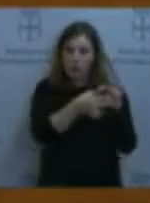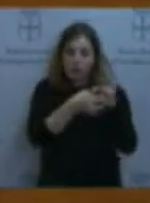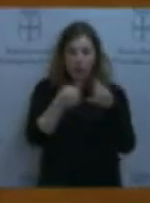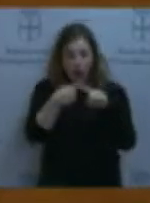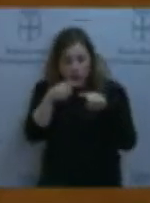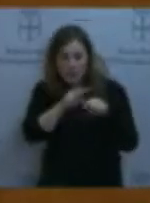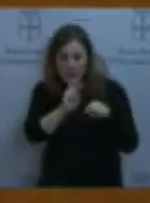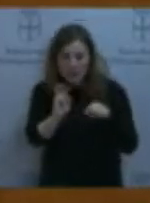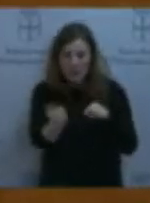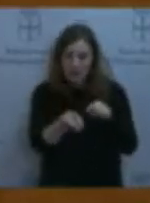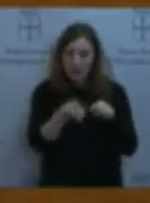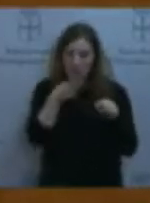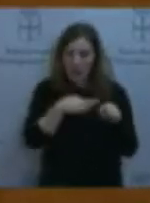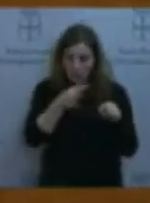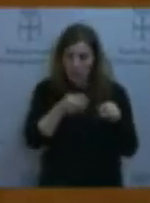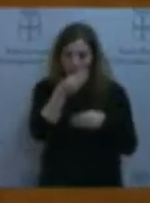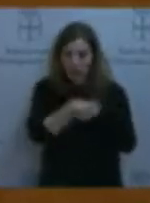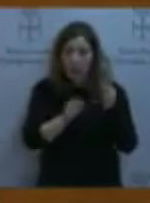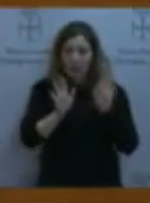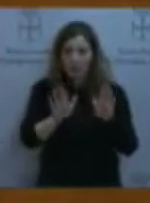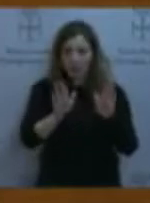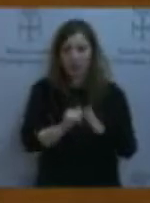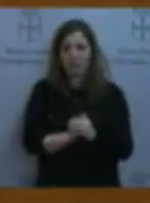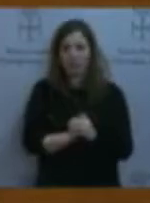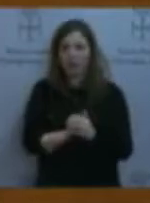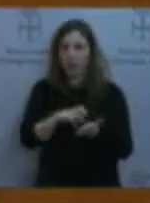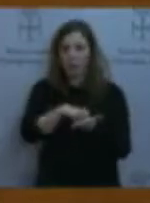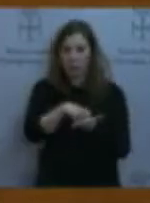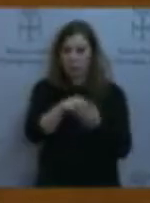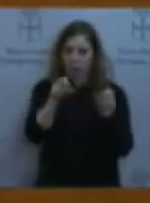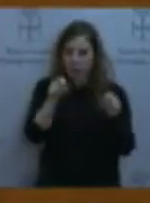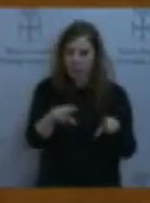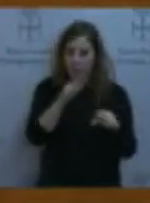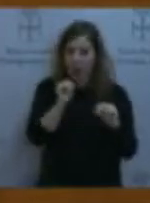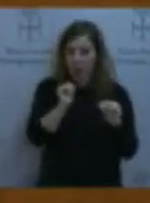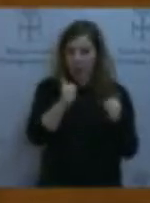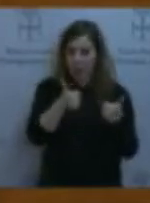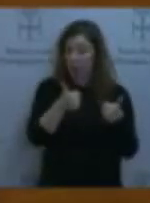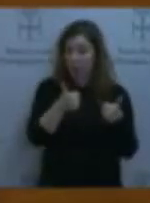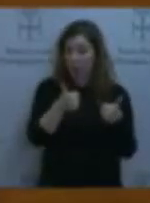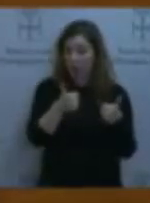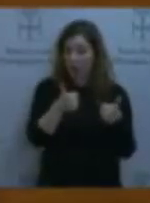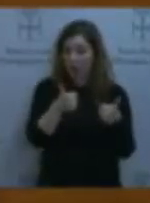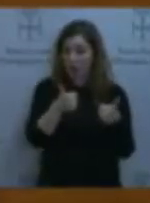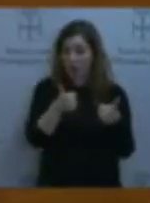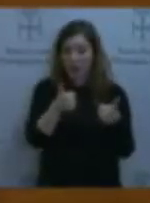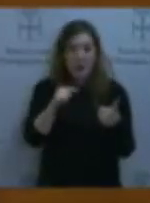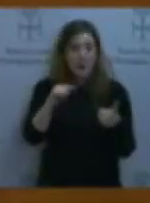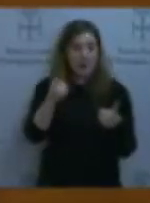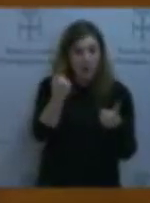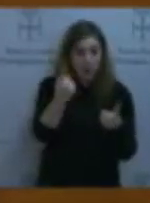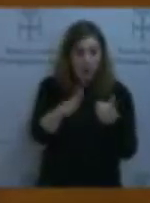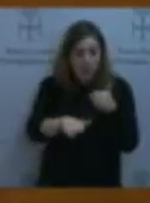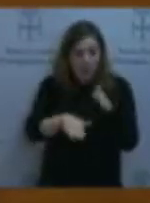pero sin duda, para empezar cualquier puzzle, las primeras piezas que hay que tener ordenadas